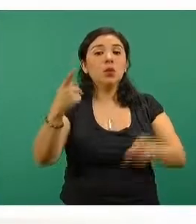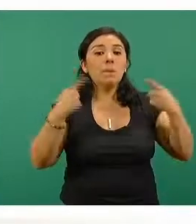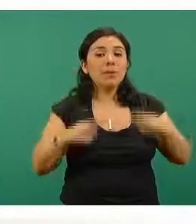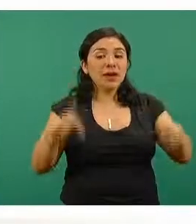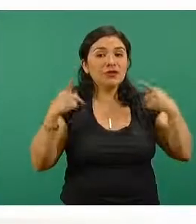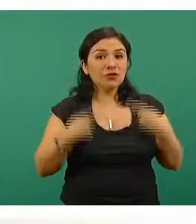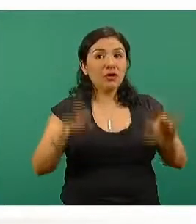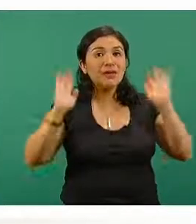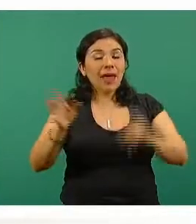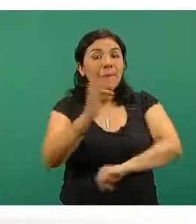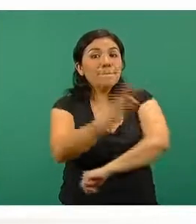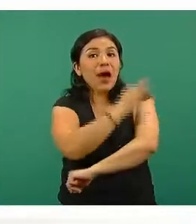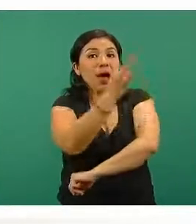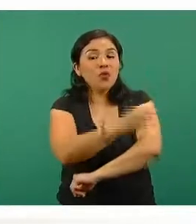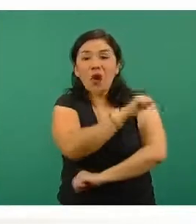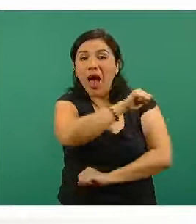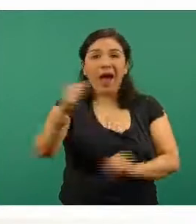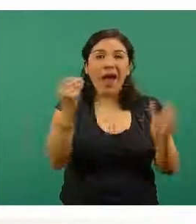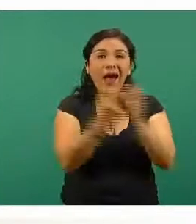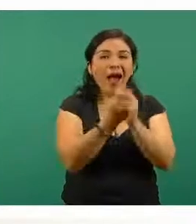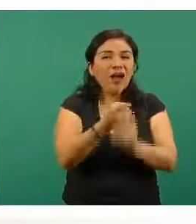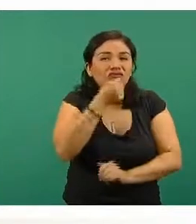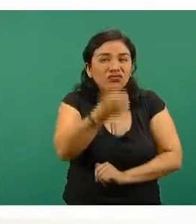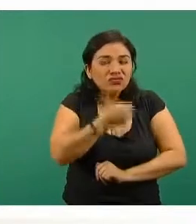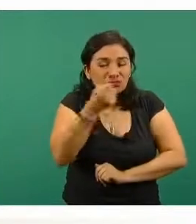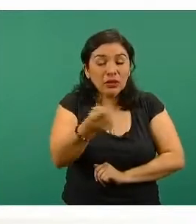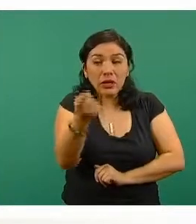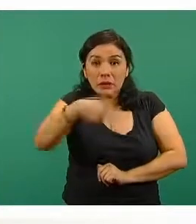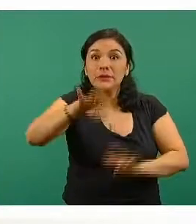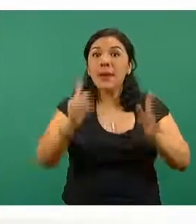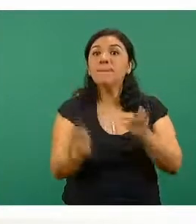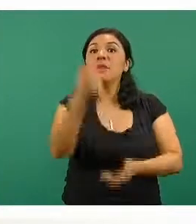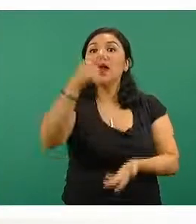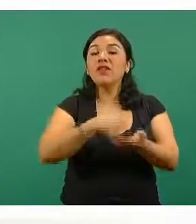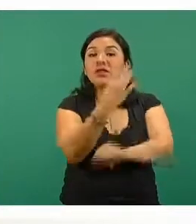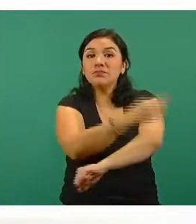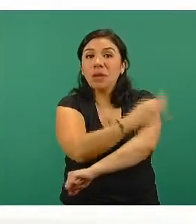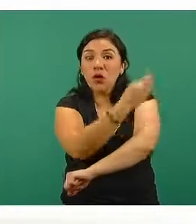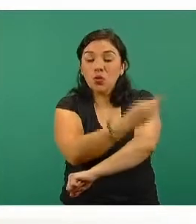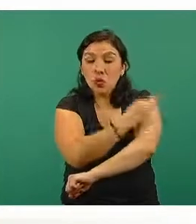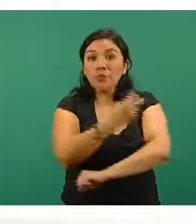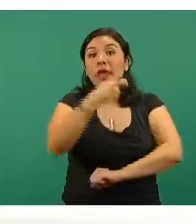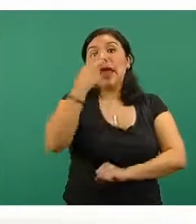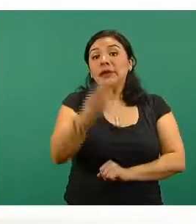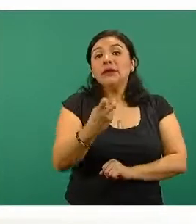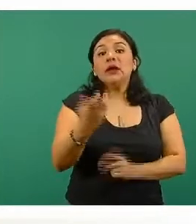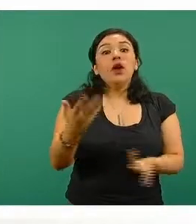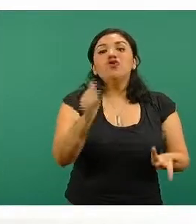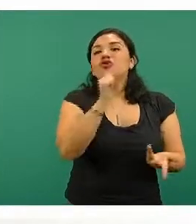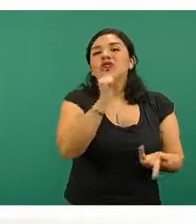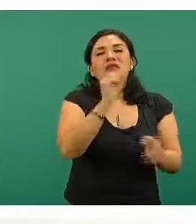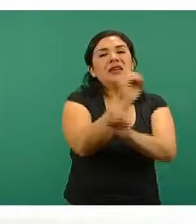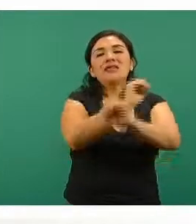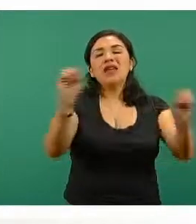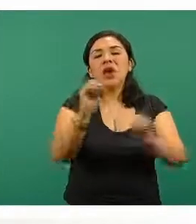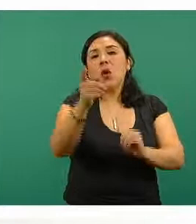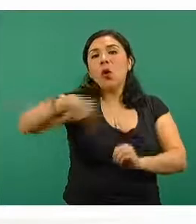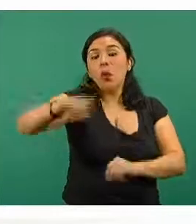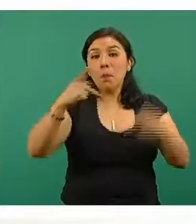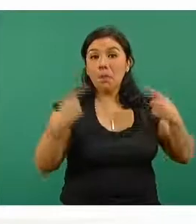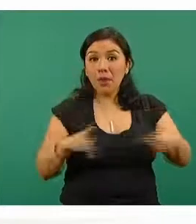1,119,171 personas adultas mayores que han recibido su primera dosis, y aún no ninguna de esas